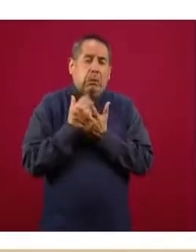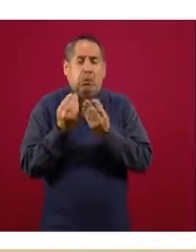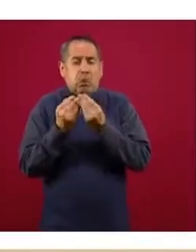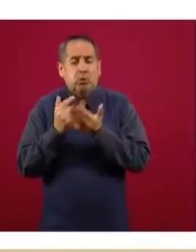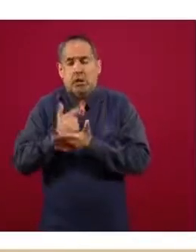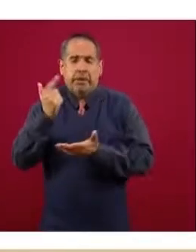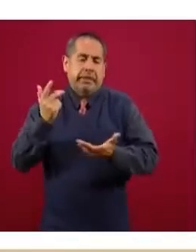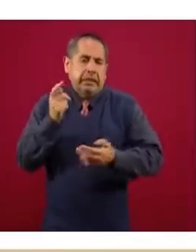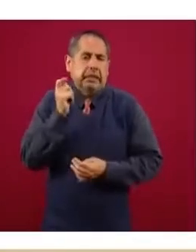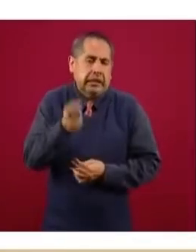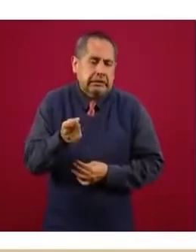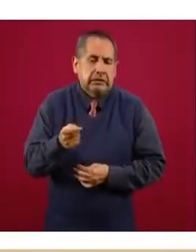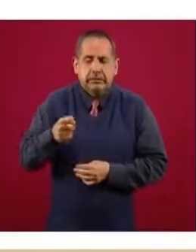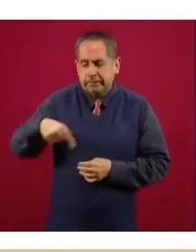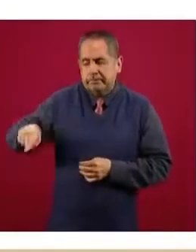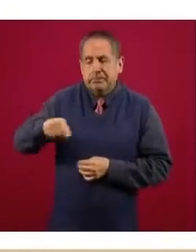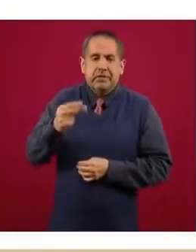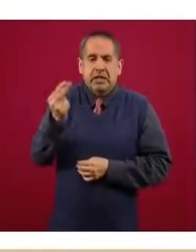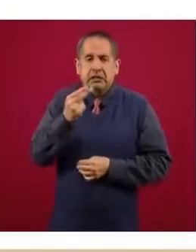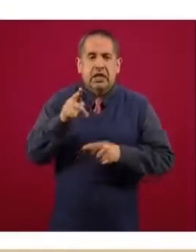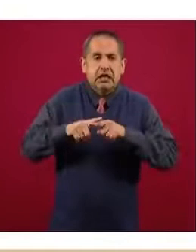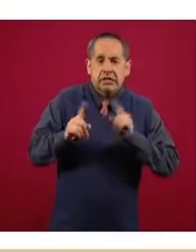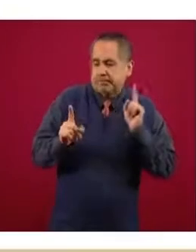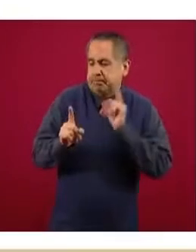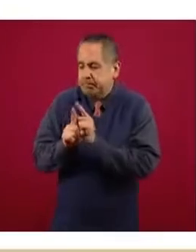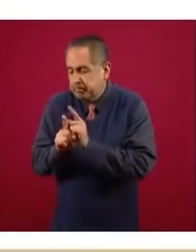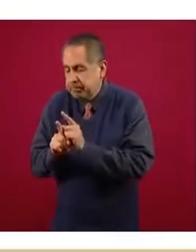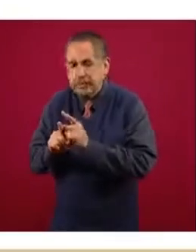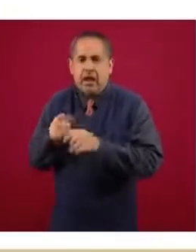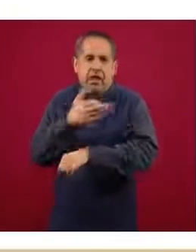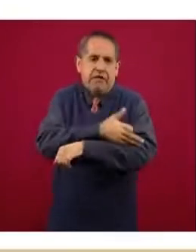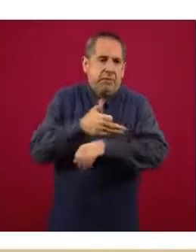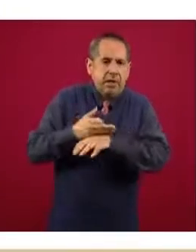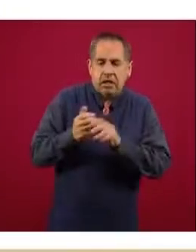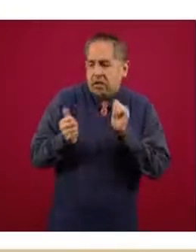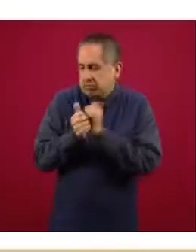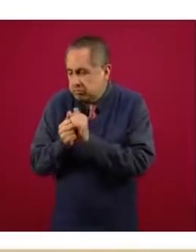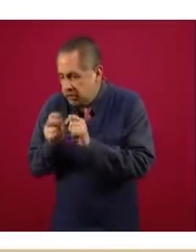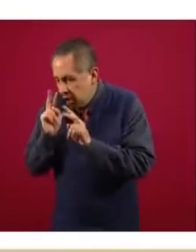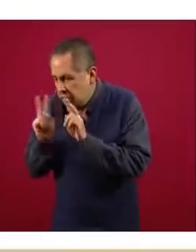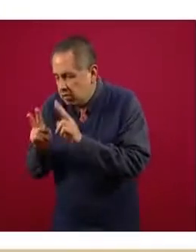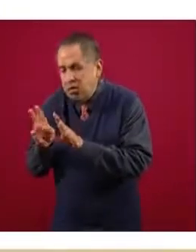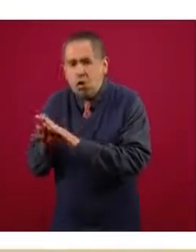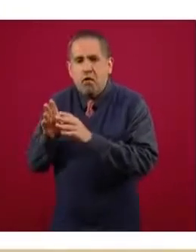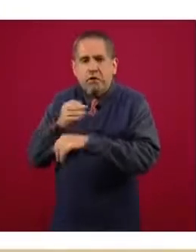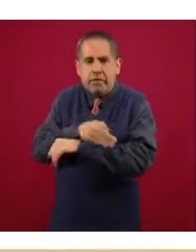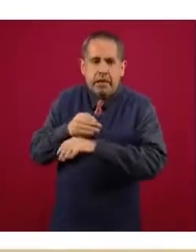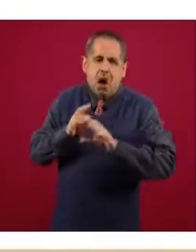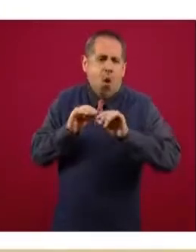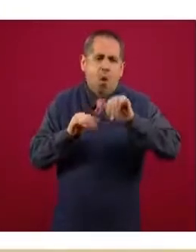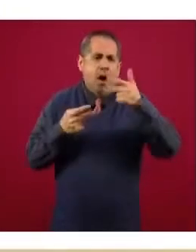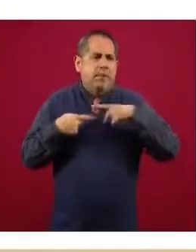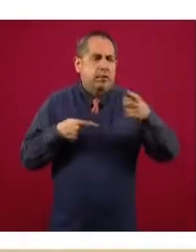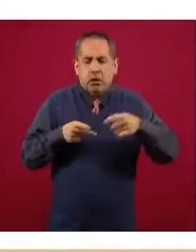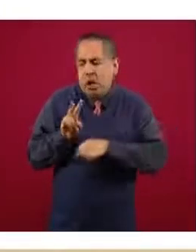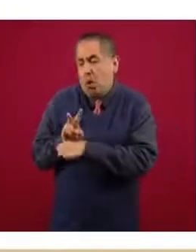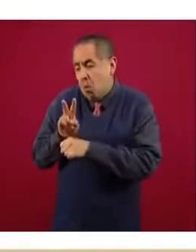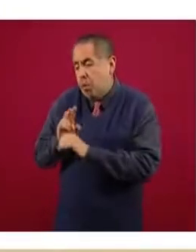graves, que hace que necesiten que alguien muchas veces en la familia o fuera de la familia los